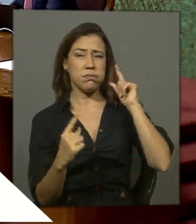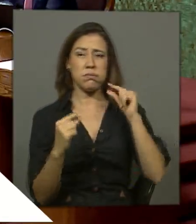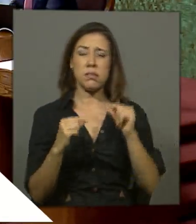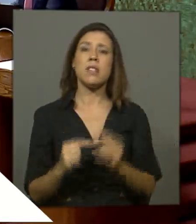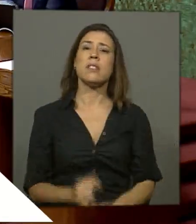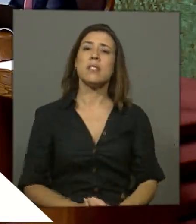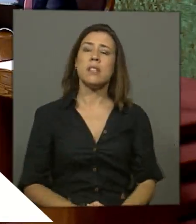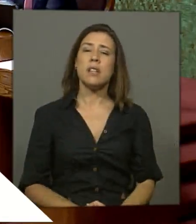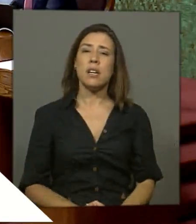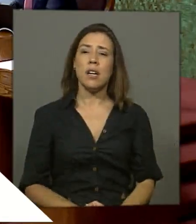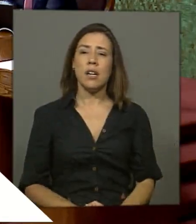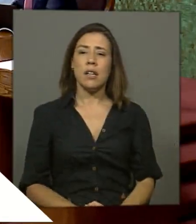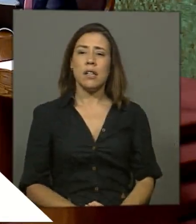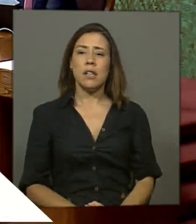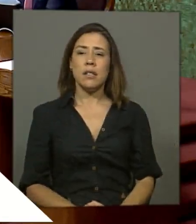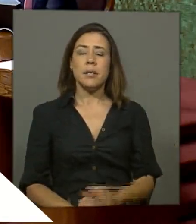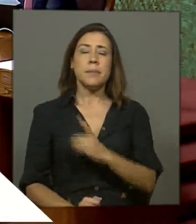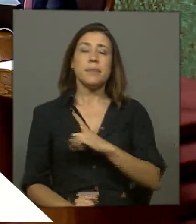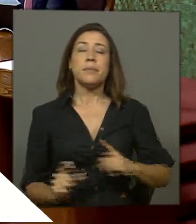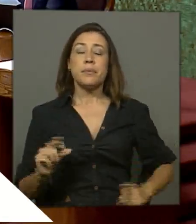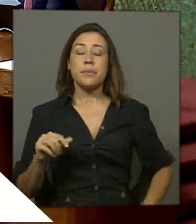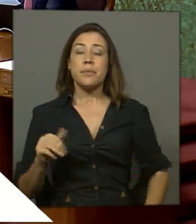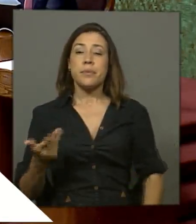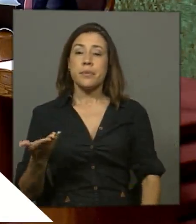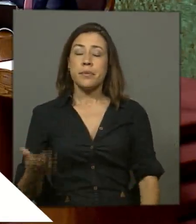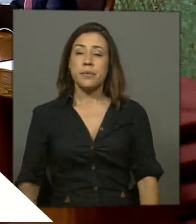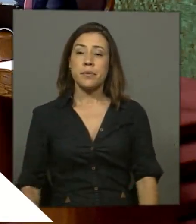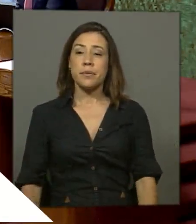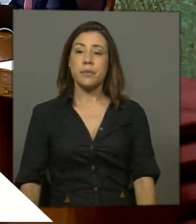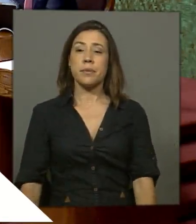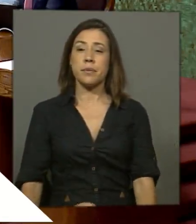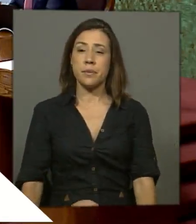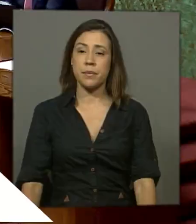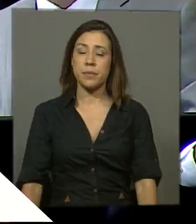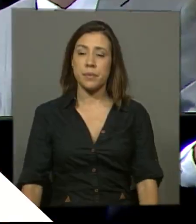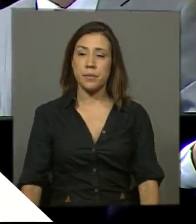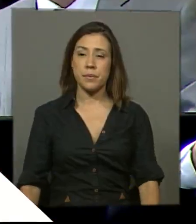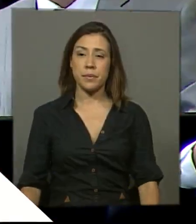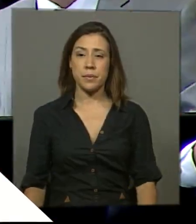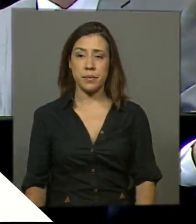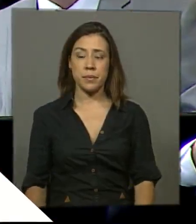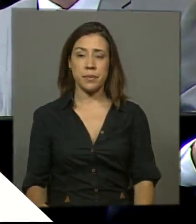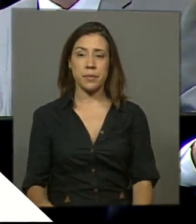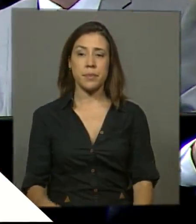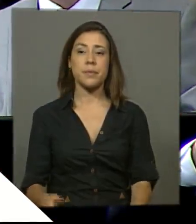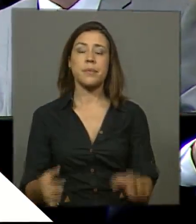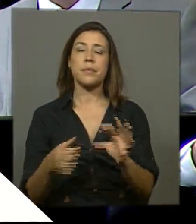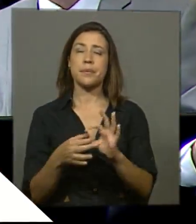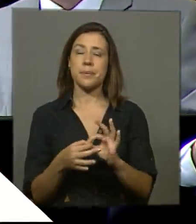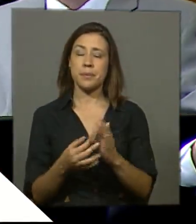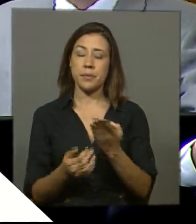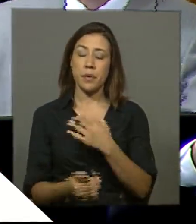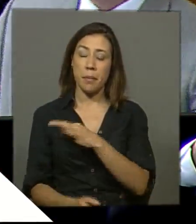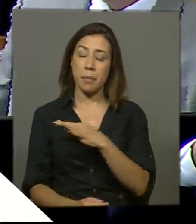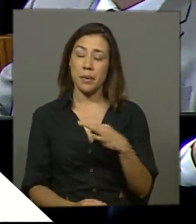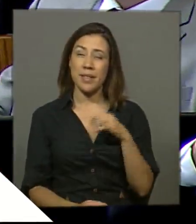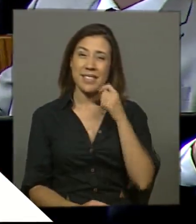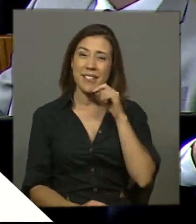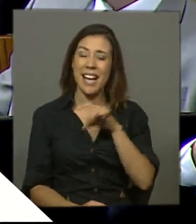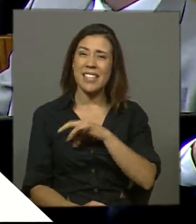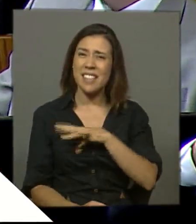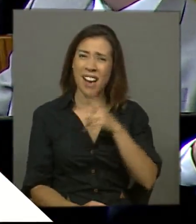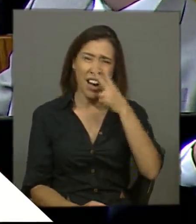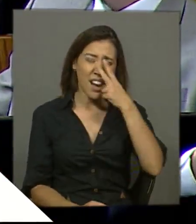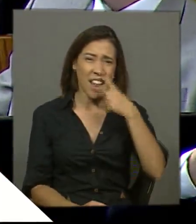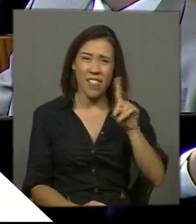ministro diputado seor coloma sigue Gracias presidente ministro estamos hablando de chile no